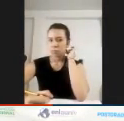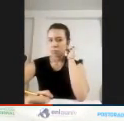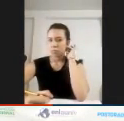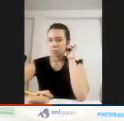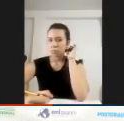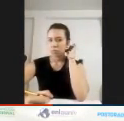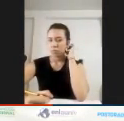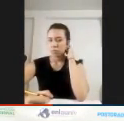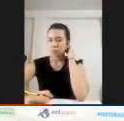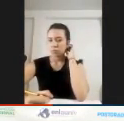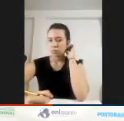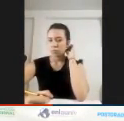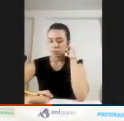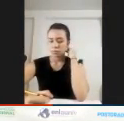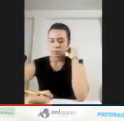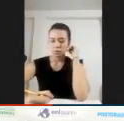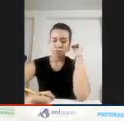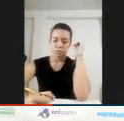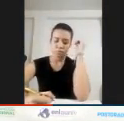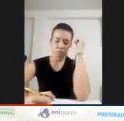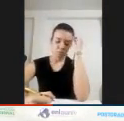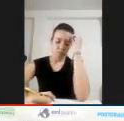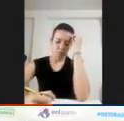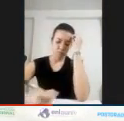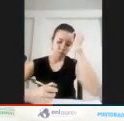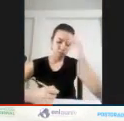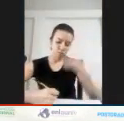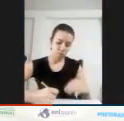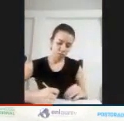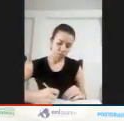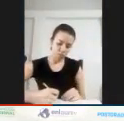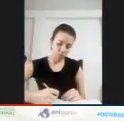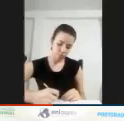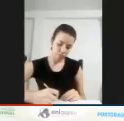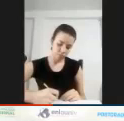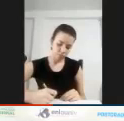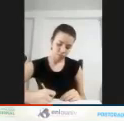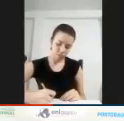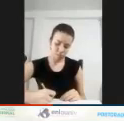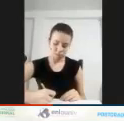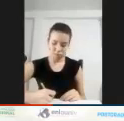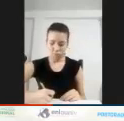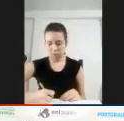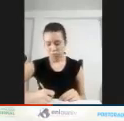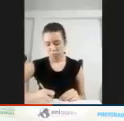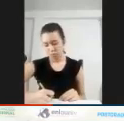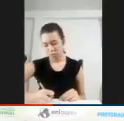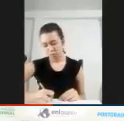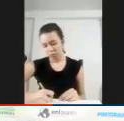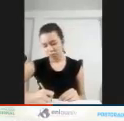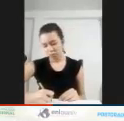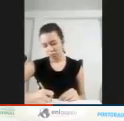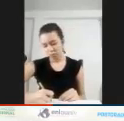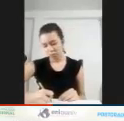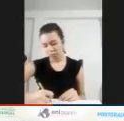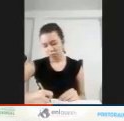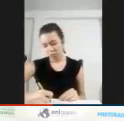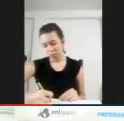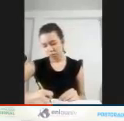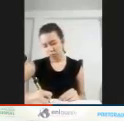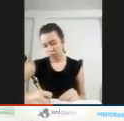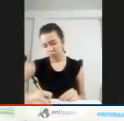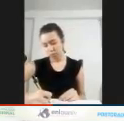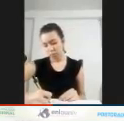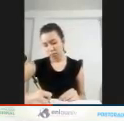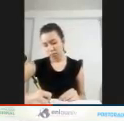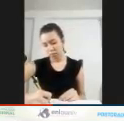modificarse ni relajarse por convenios entre particulares. Por eso una de las características del derecho registral y notarial, en esencia,